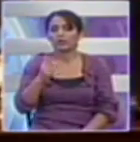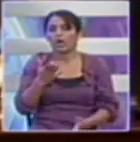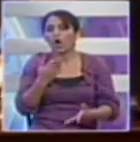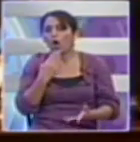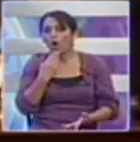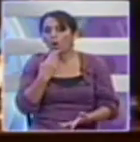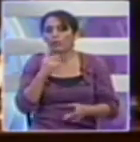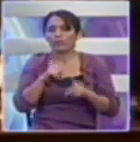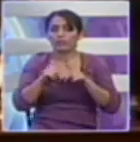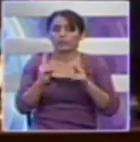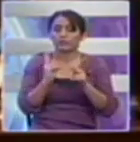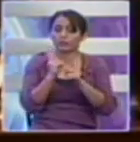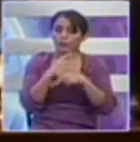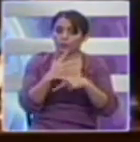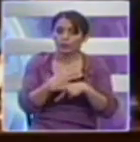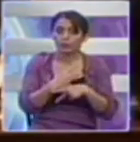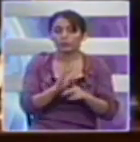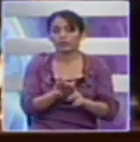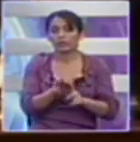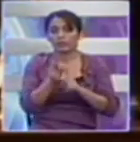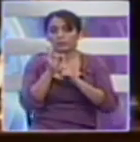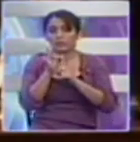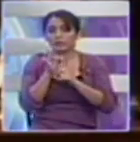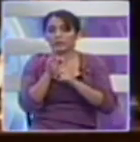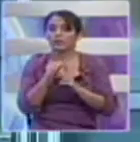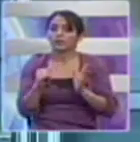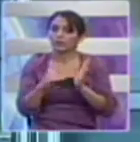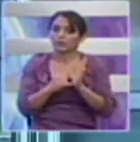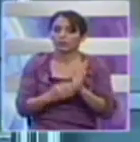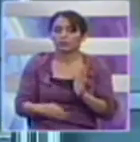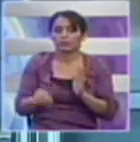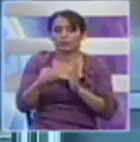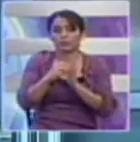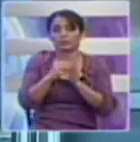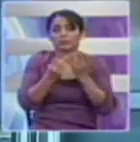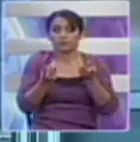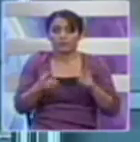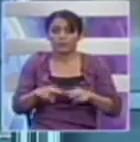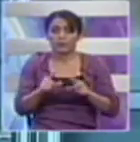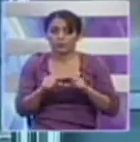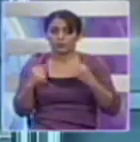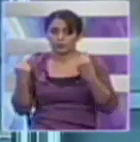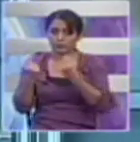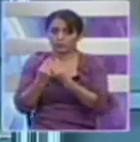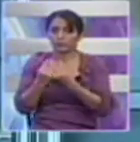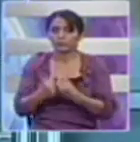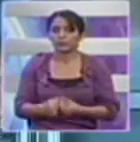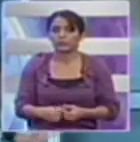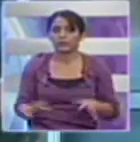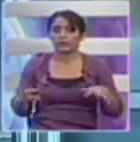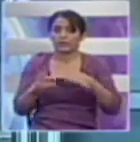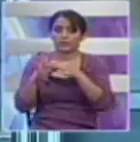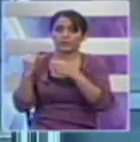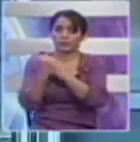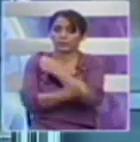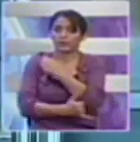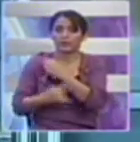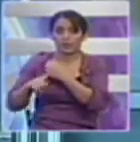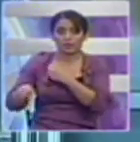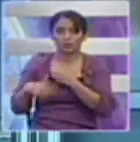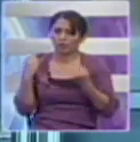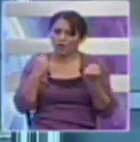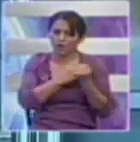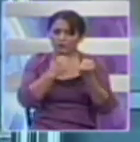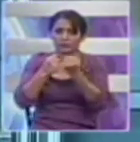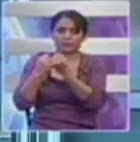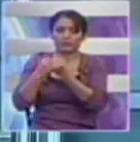los consumos especiales. Los asambleístas de Alianza País que apoyan esta parte de la normativa y la propuesta en general